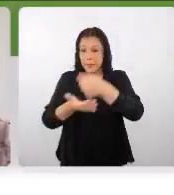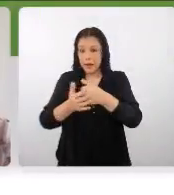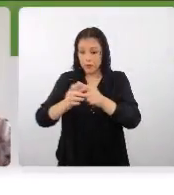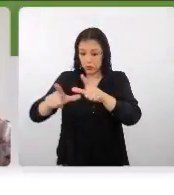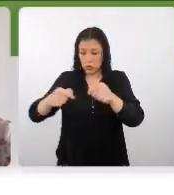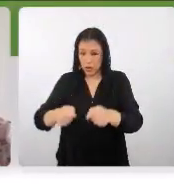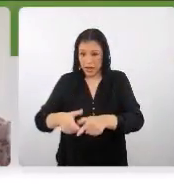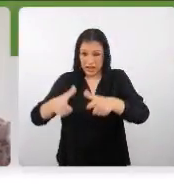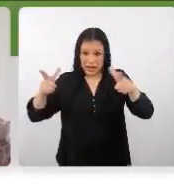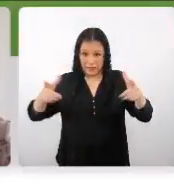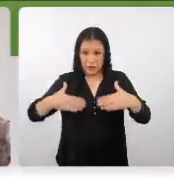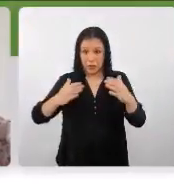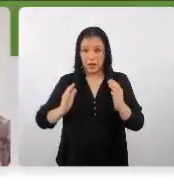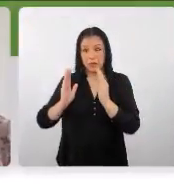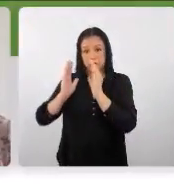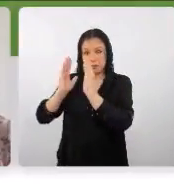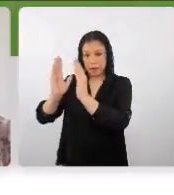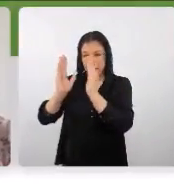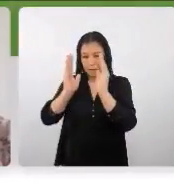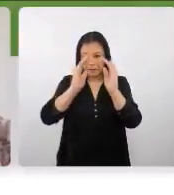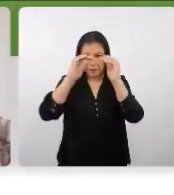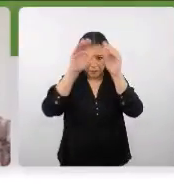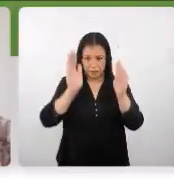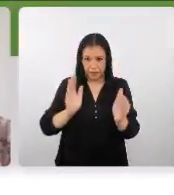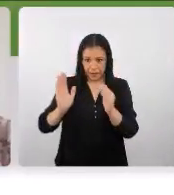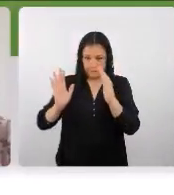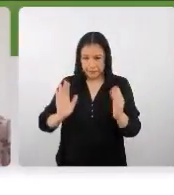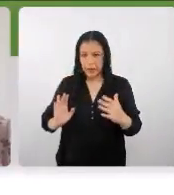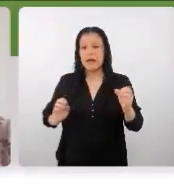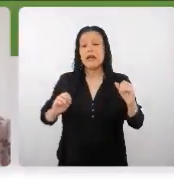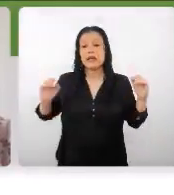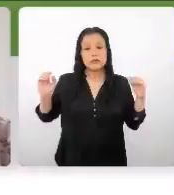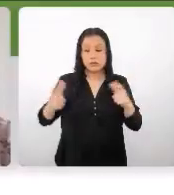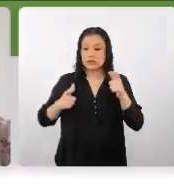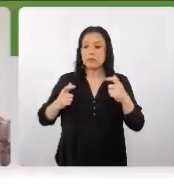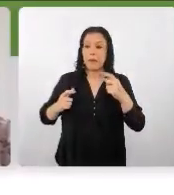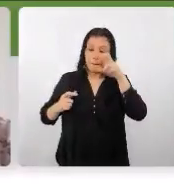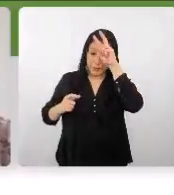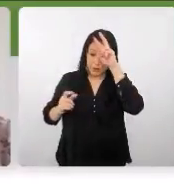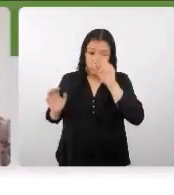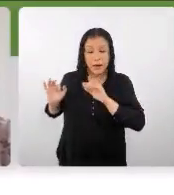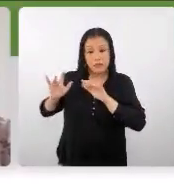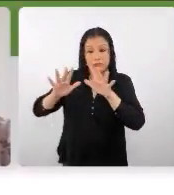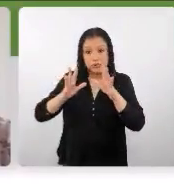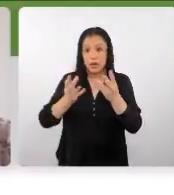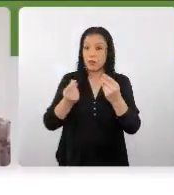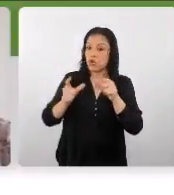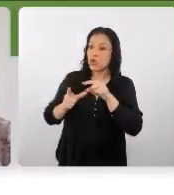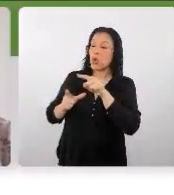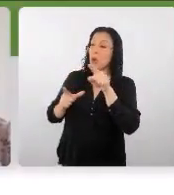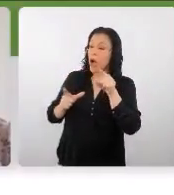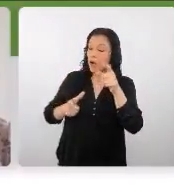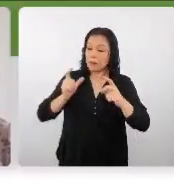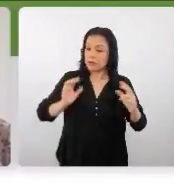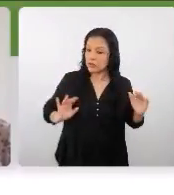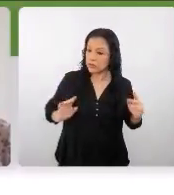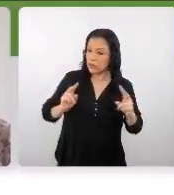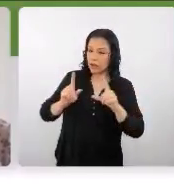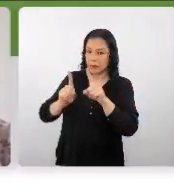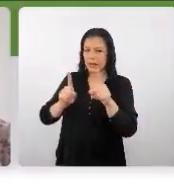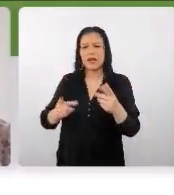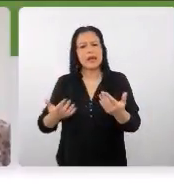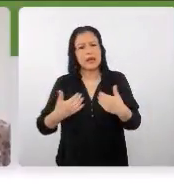y podemos dividirnos en stands y somos una presencia fuerte como Perú. Nos vamos como Perú y